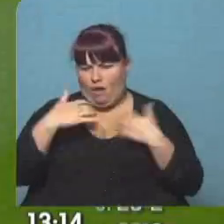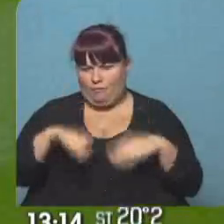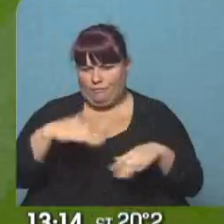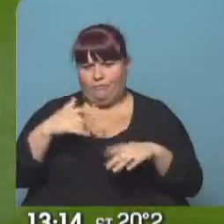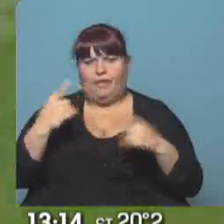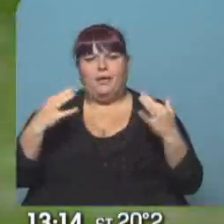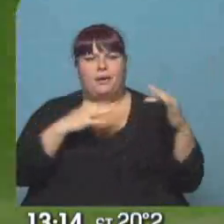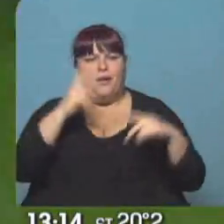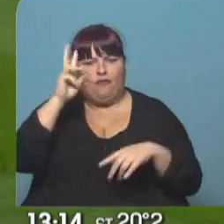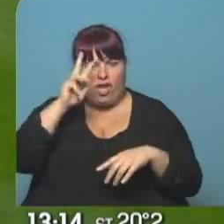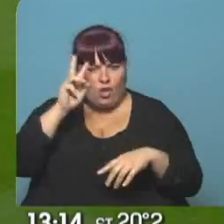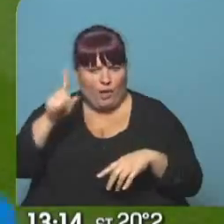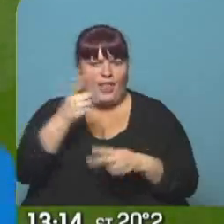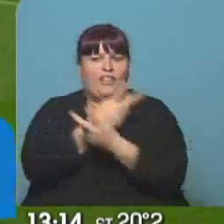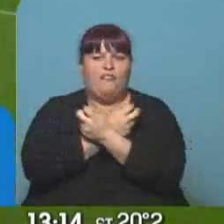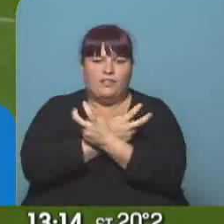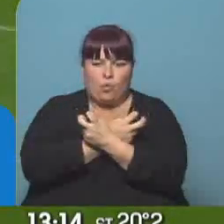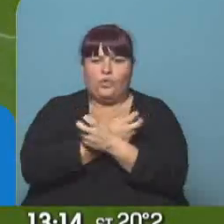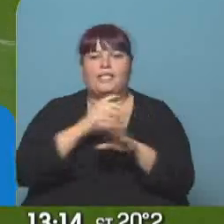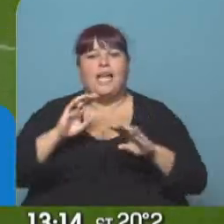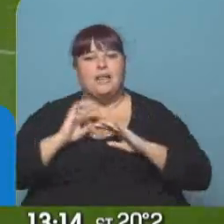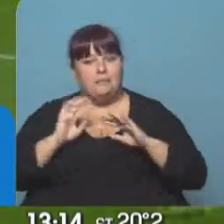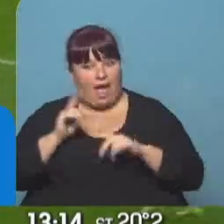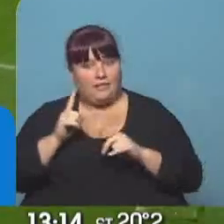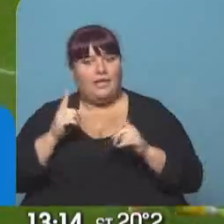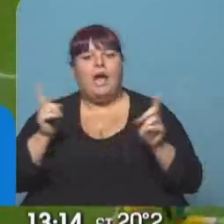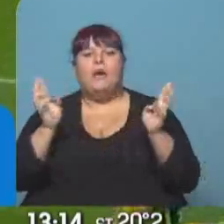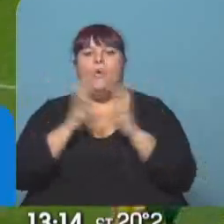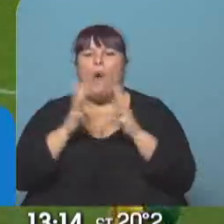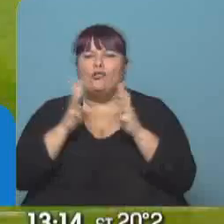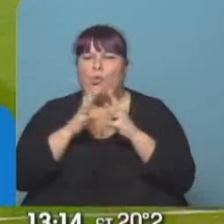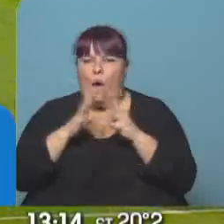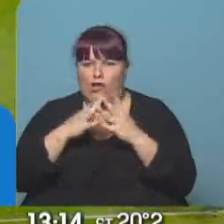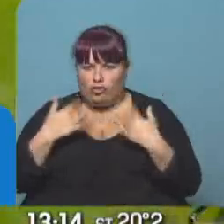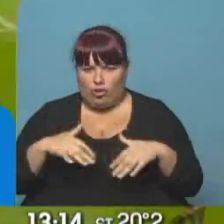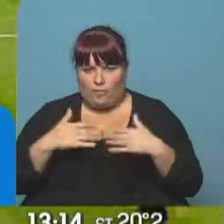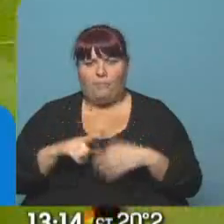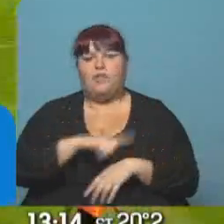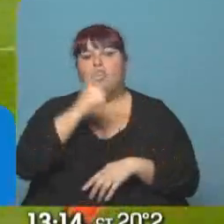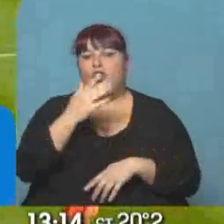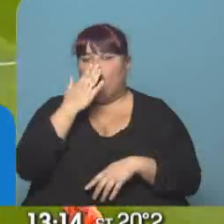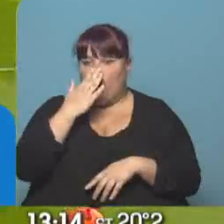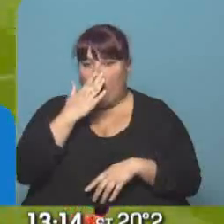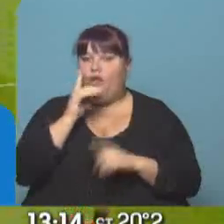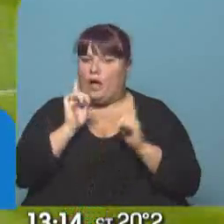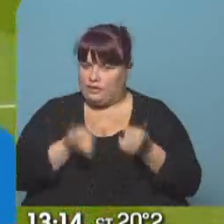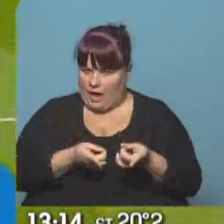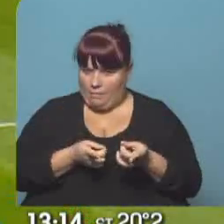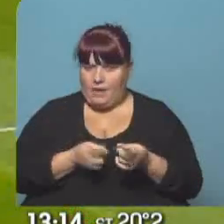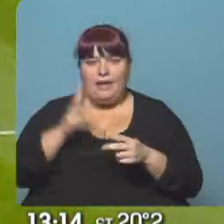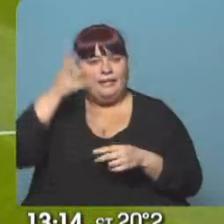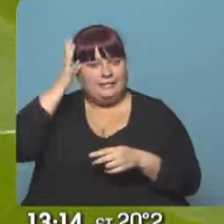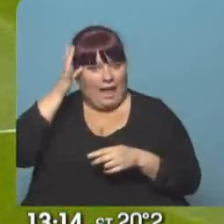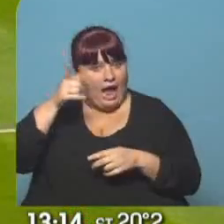Tremendo encuentro en Varela, Defensa y Justicia y Gimnasia empataron 4-4. Y en Córdoba no se quedaron atrás.